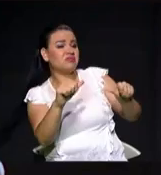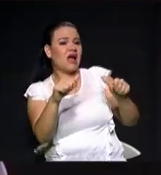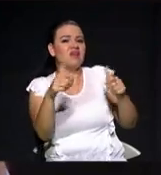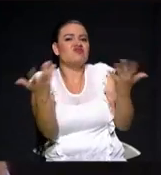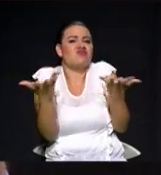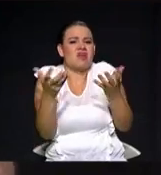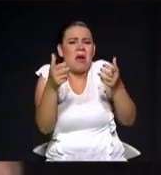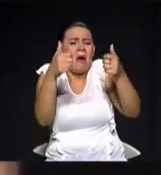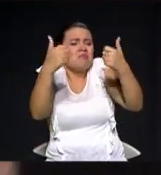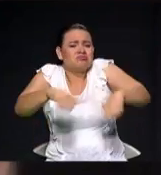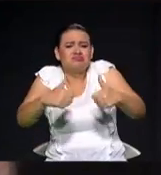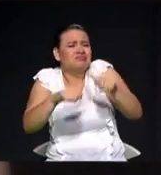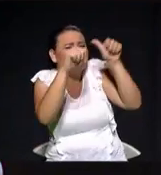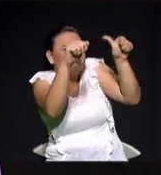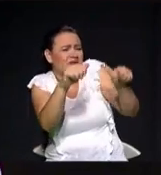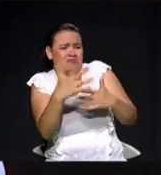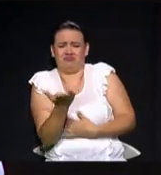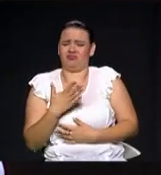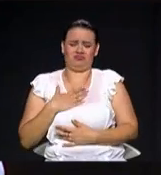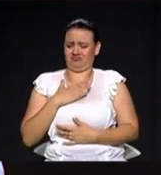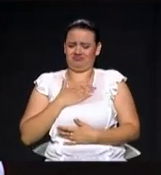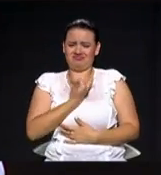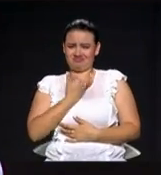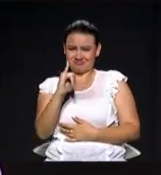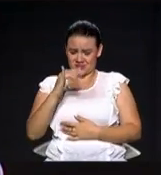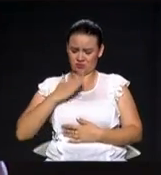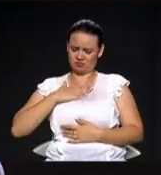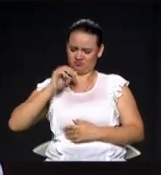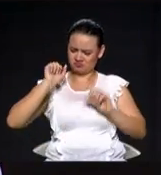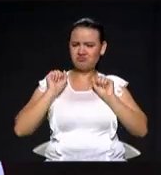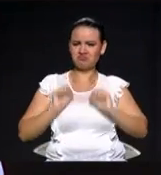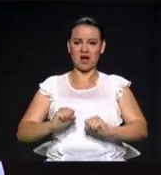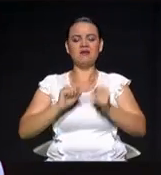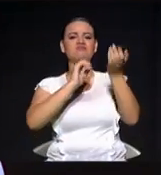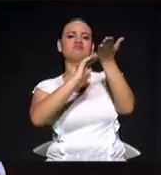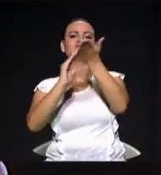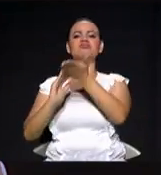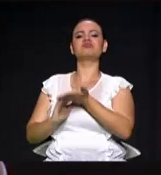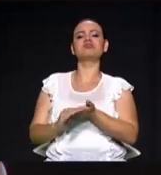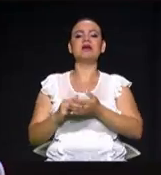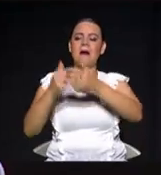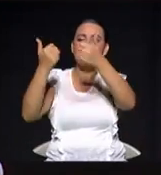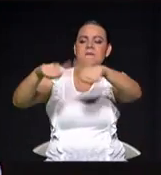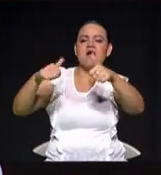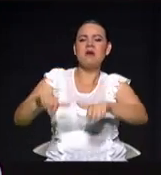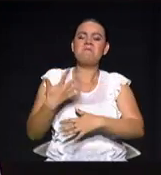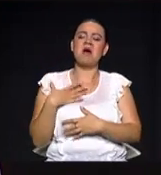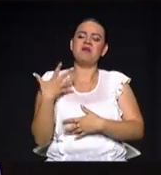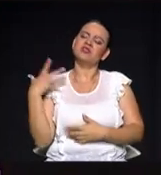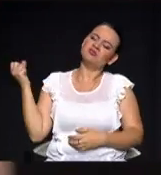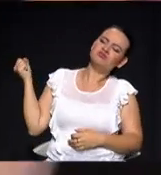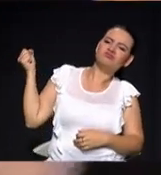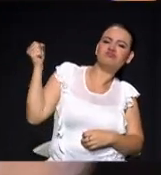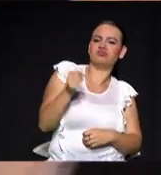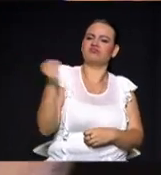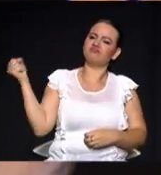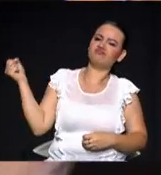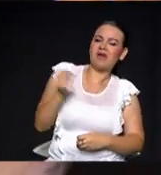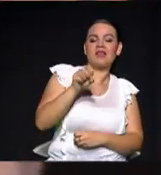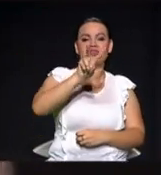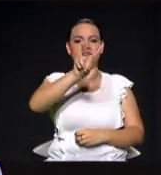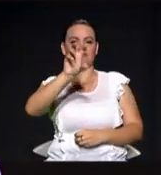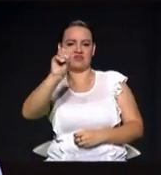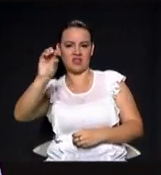ciudad porque tengo esa independencia para poder organizar el sistema y para eso voy a traer 200 buses eléctricos ya trajimos